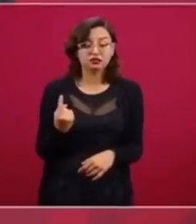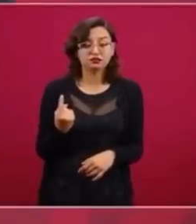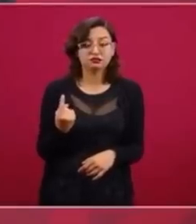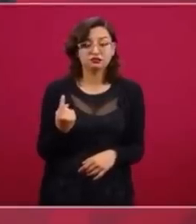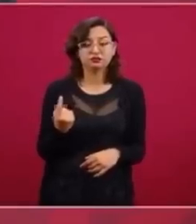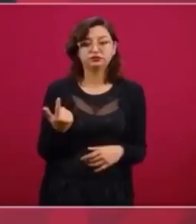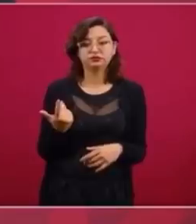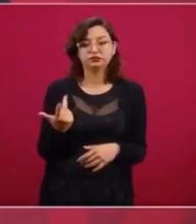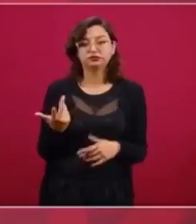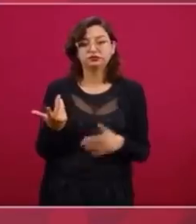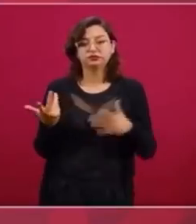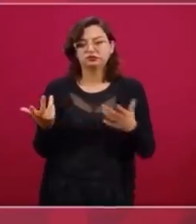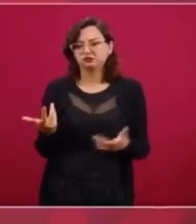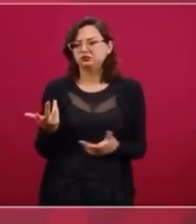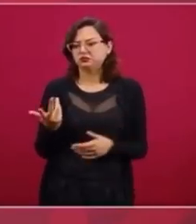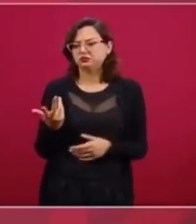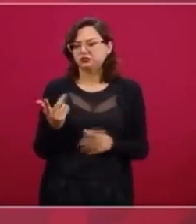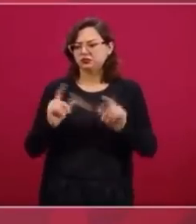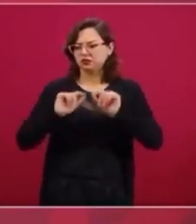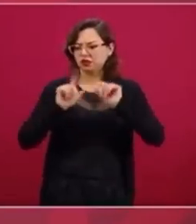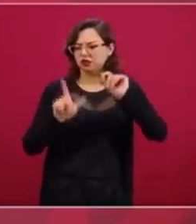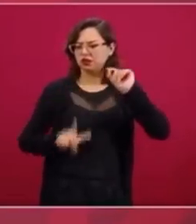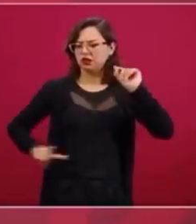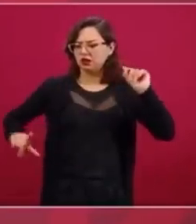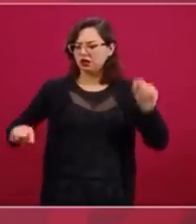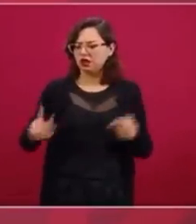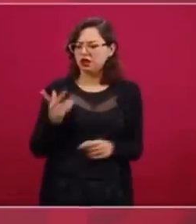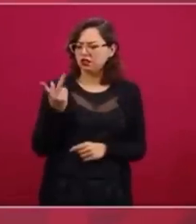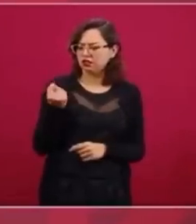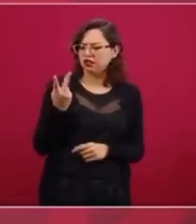sí puede llegar la televisión